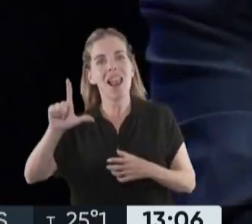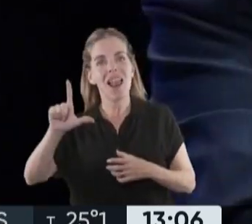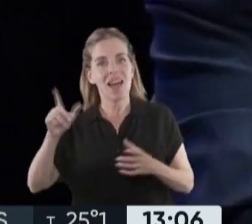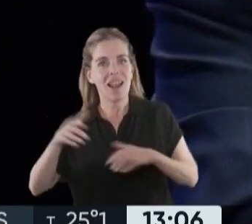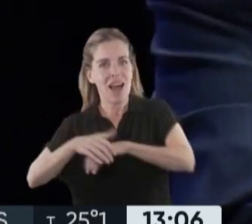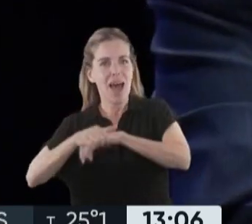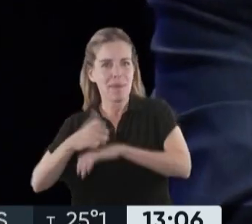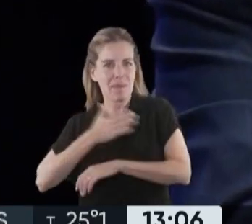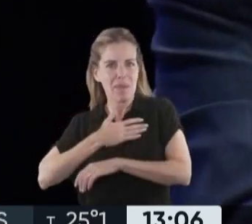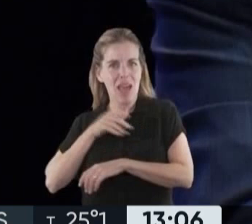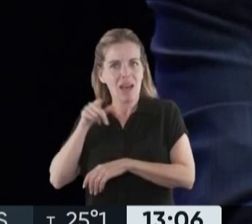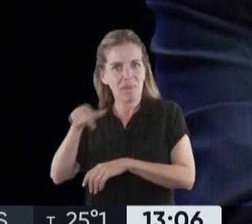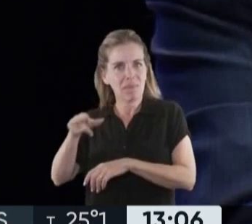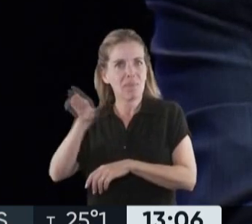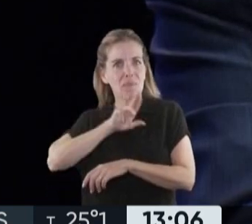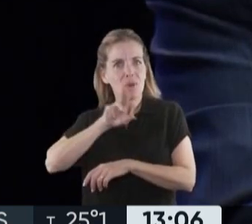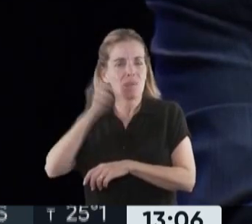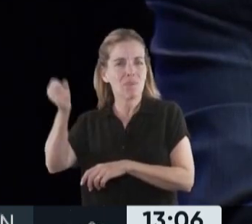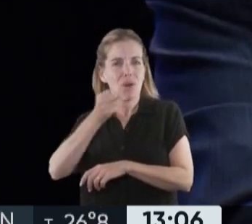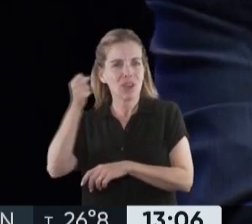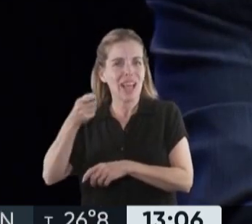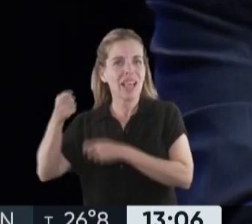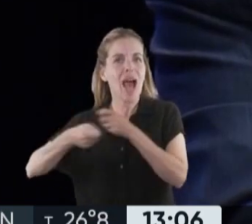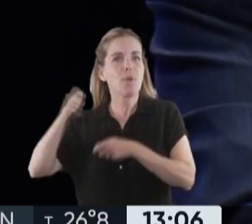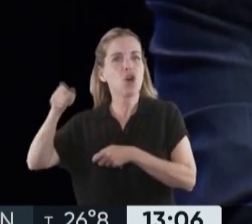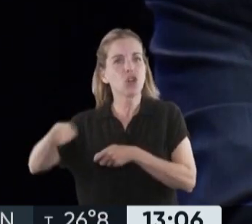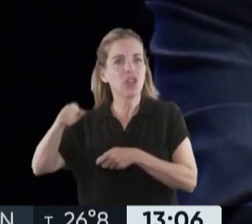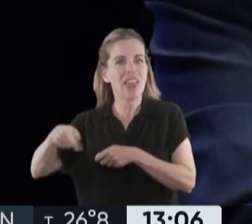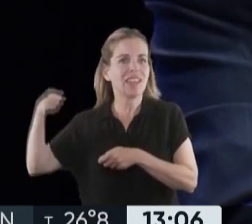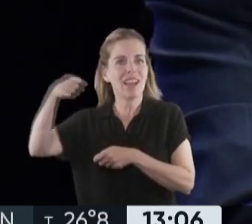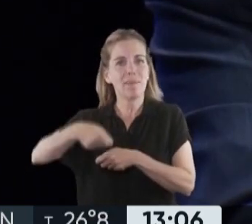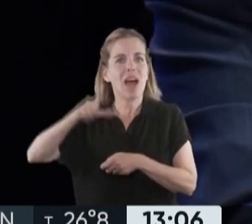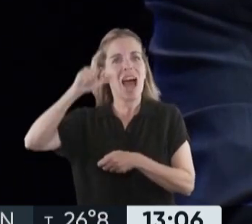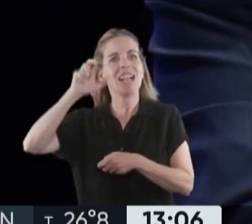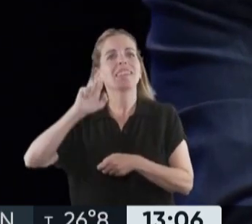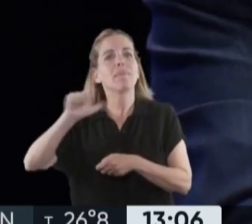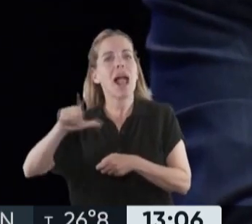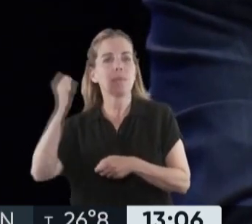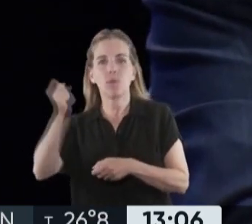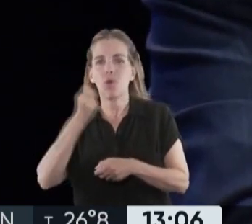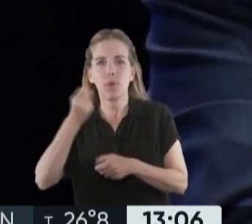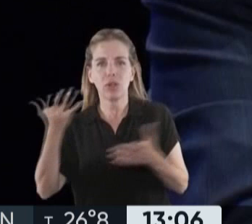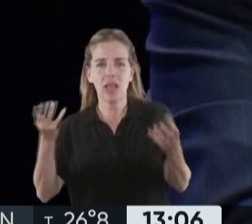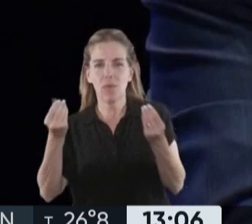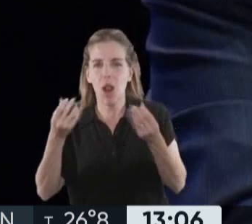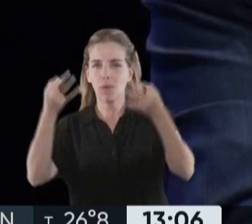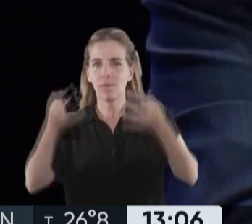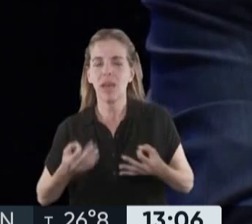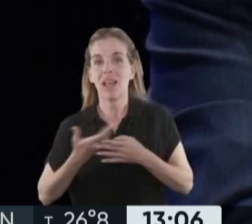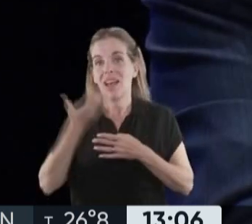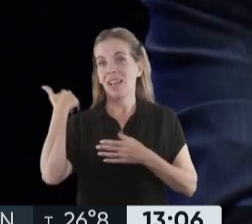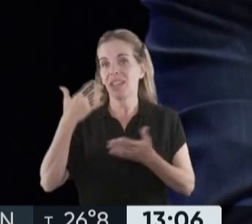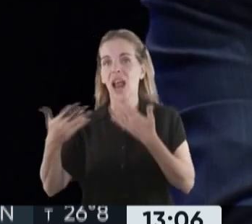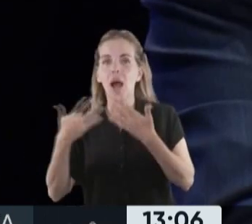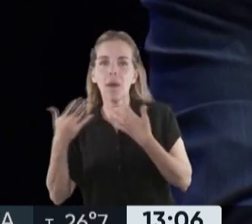Y en verdad su aporte es importantísimo, de un enorme valor. Y ayer hablábamos de la